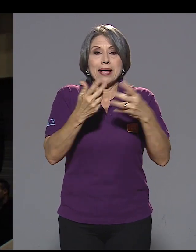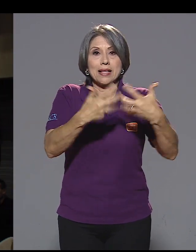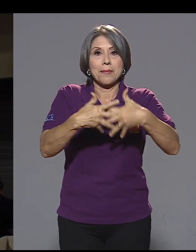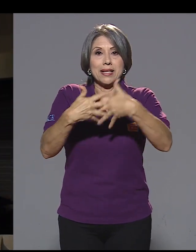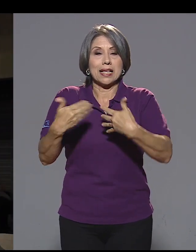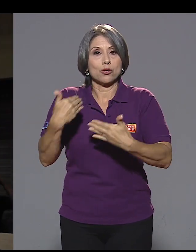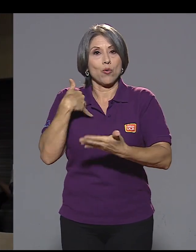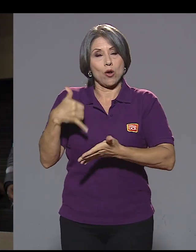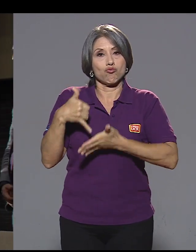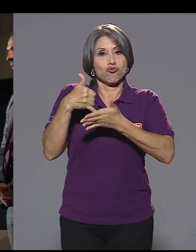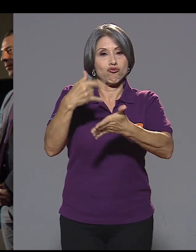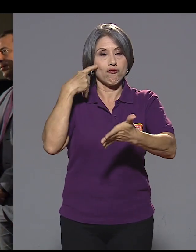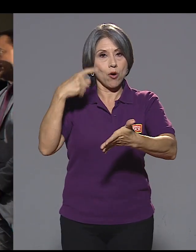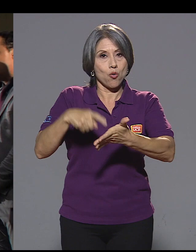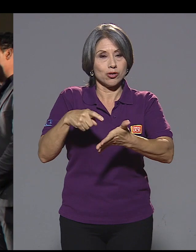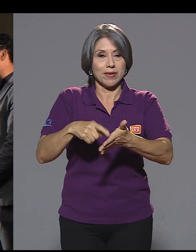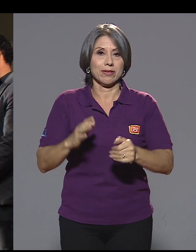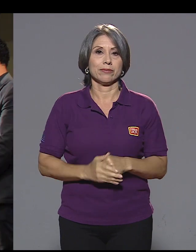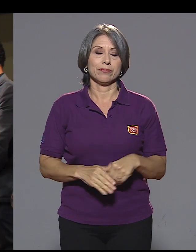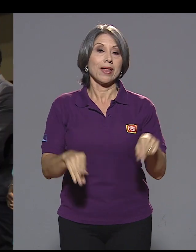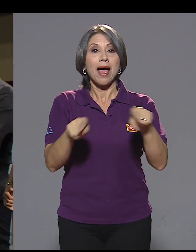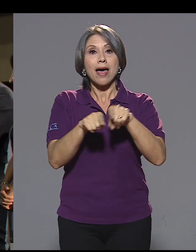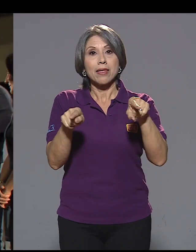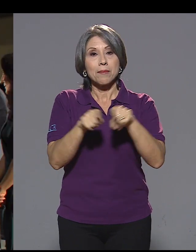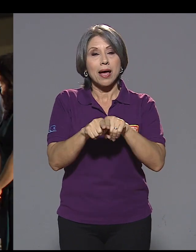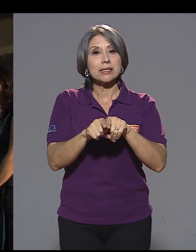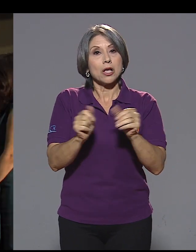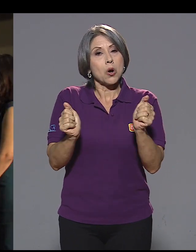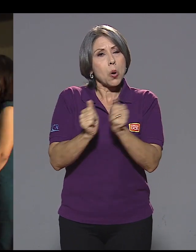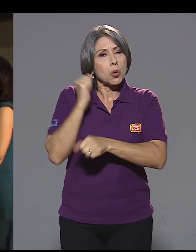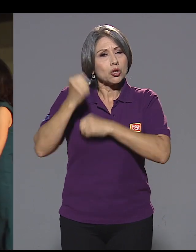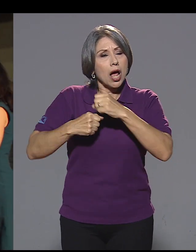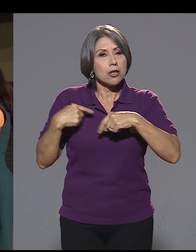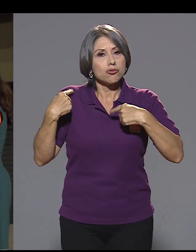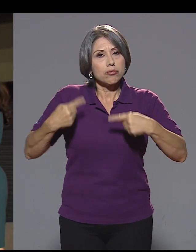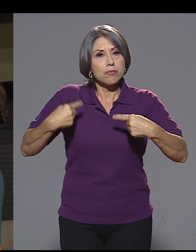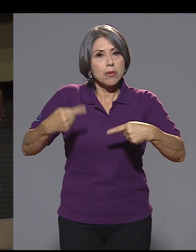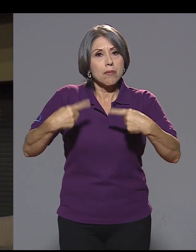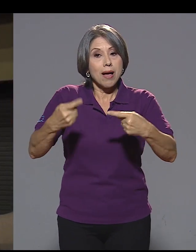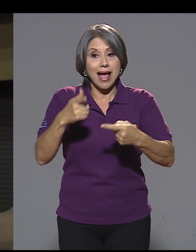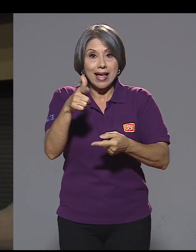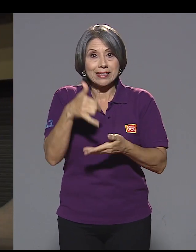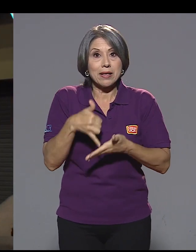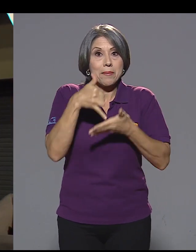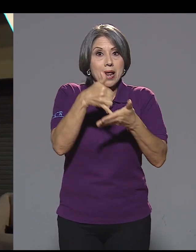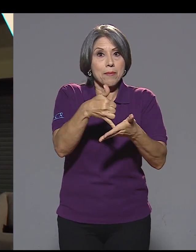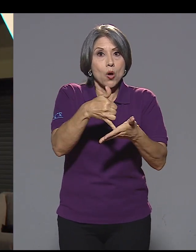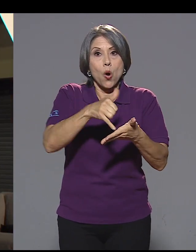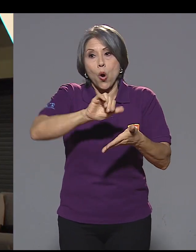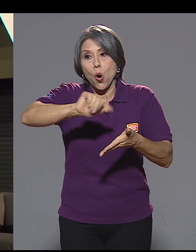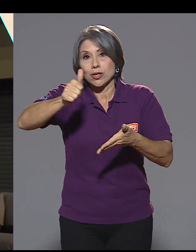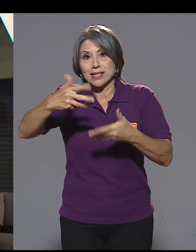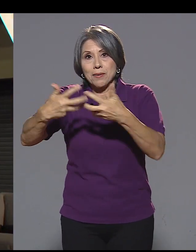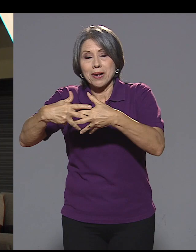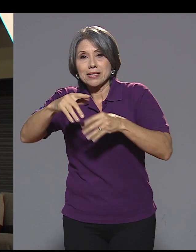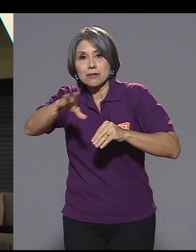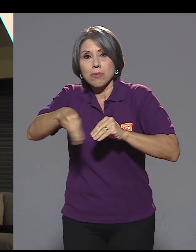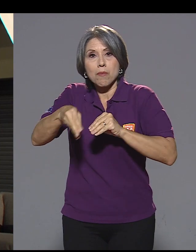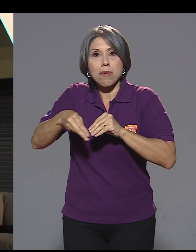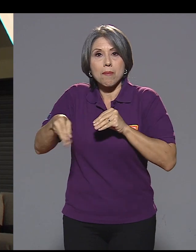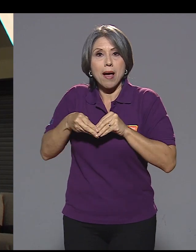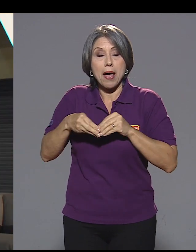obtuvieron reconocimientos. Además, con el paso de los años, a este premio se han sumado empresas que resultan